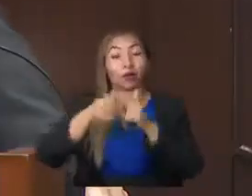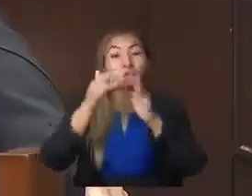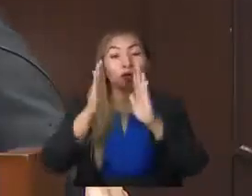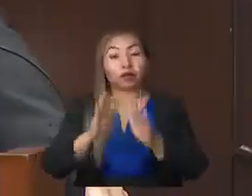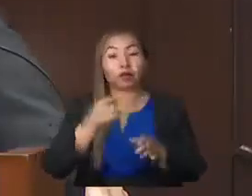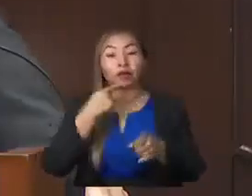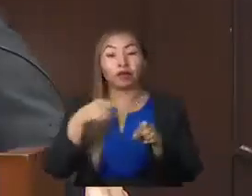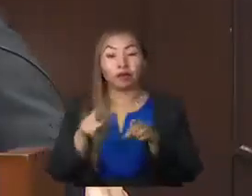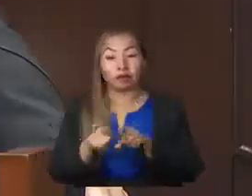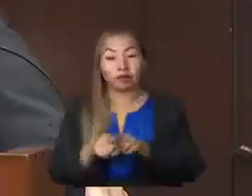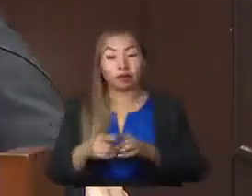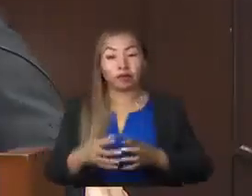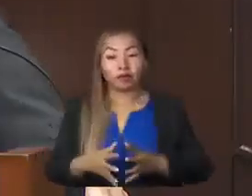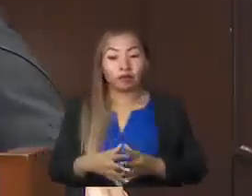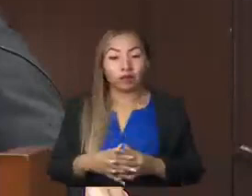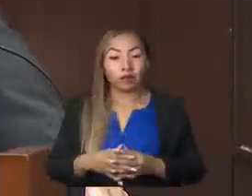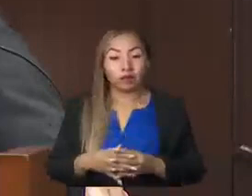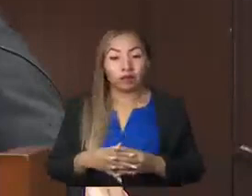votación popular,